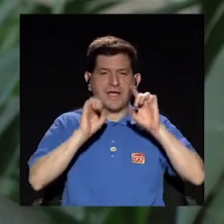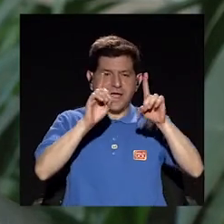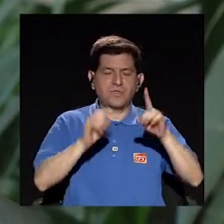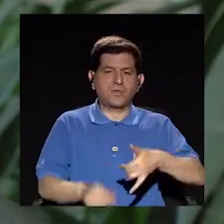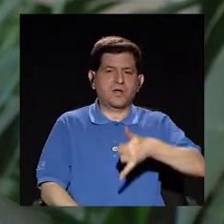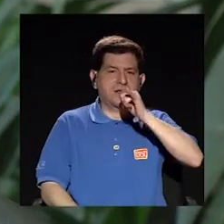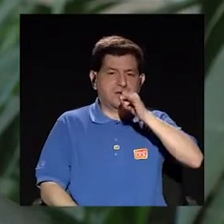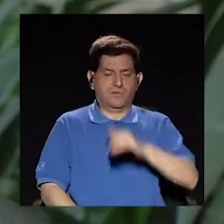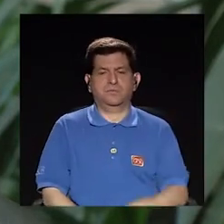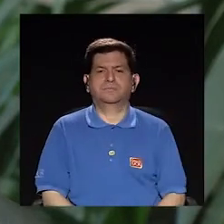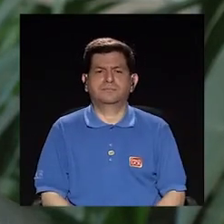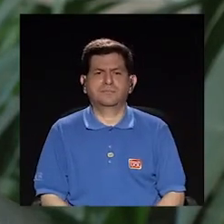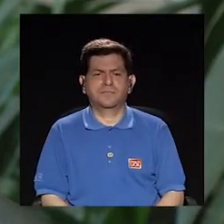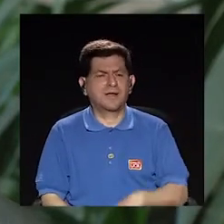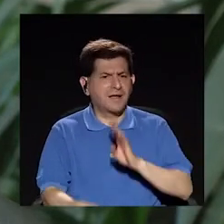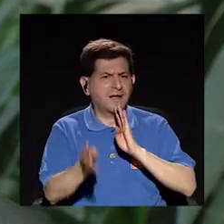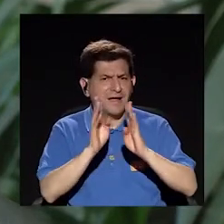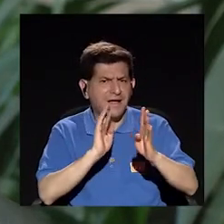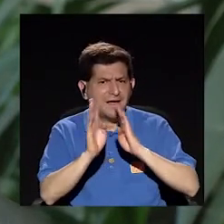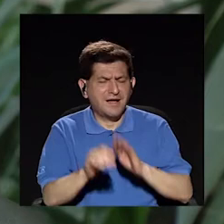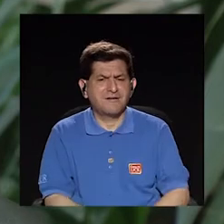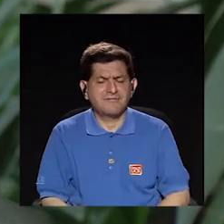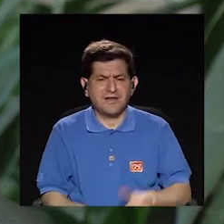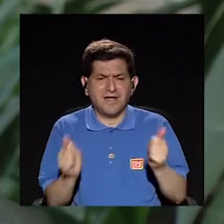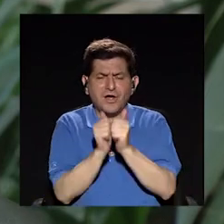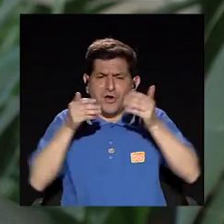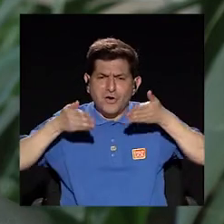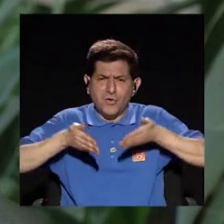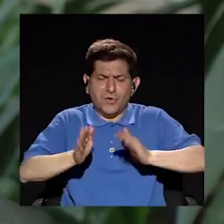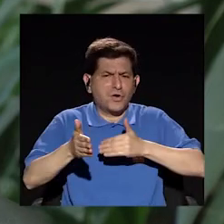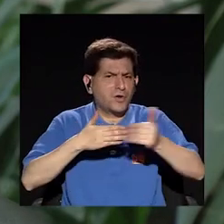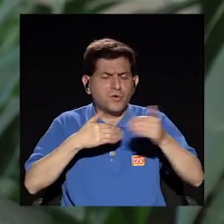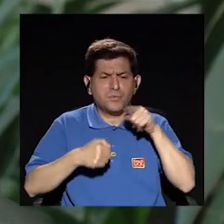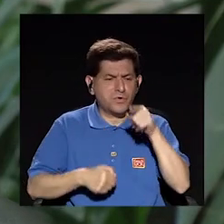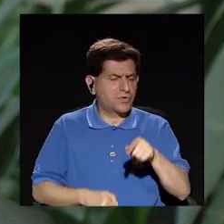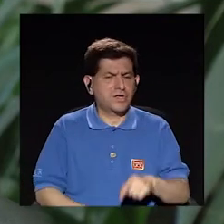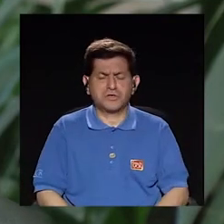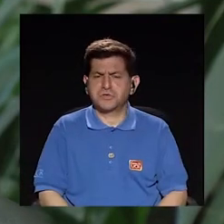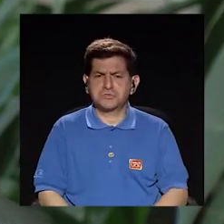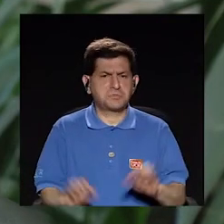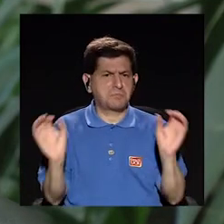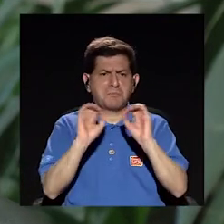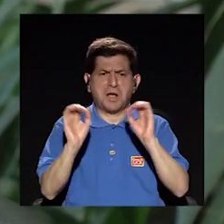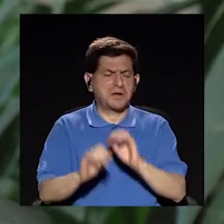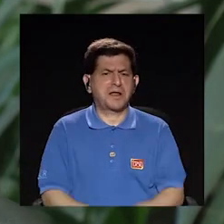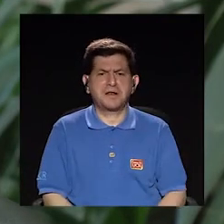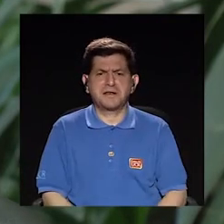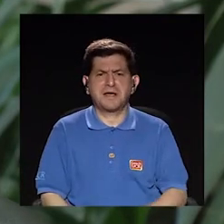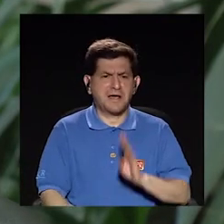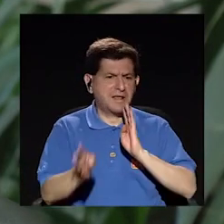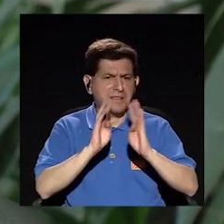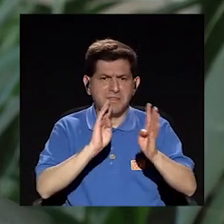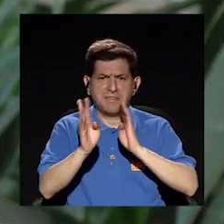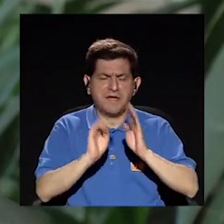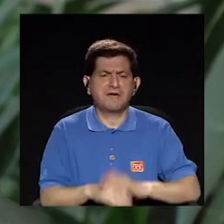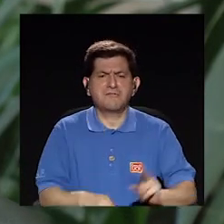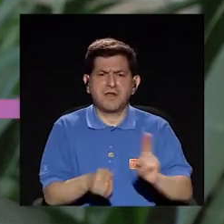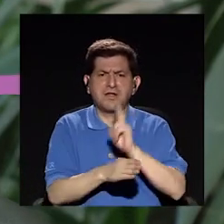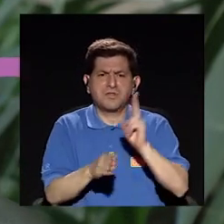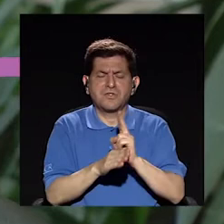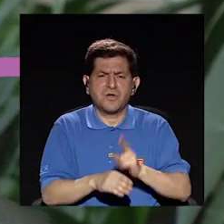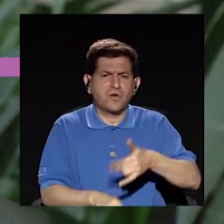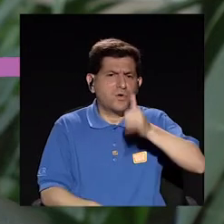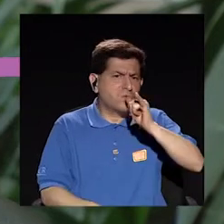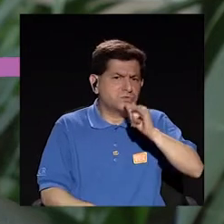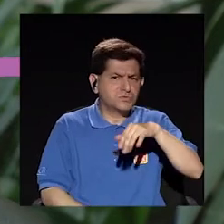Educa Alcohol. Carla, ¿se debe hablar con nuestros hijos aun cuando ellos no hayan tocado el tema o no hayan conversado acerca del